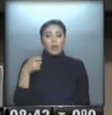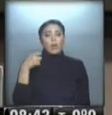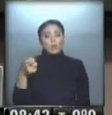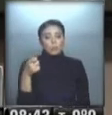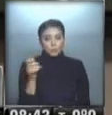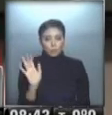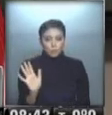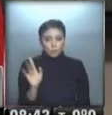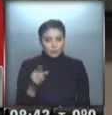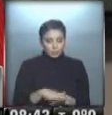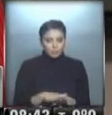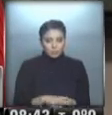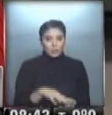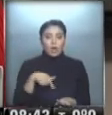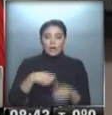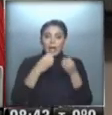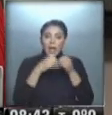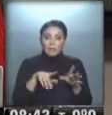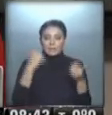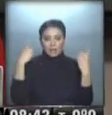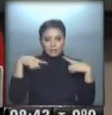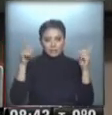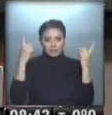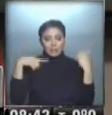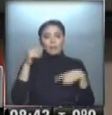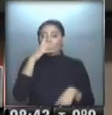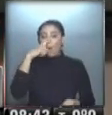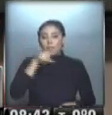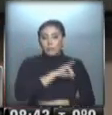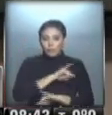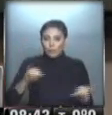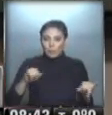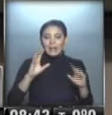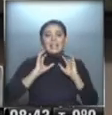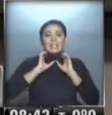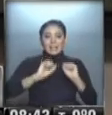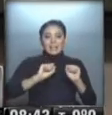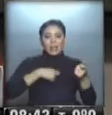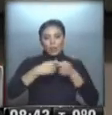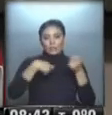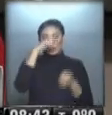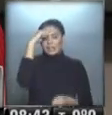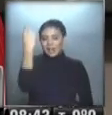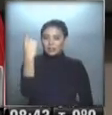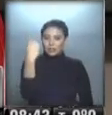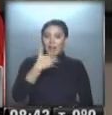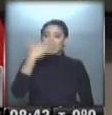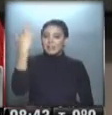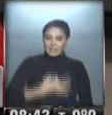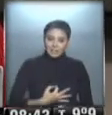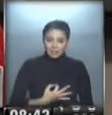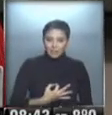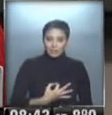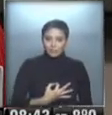causa estamos iniciando este trámite y la última noticia es que la secretaria de comercio de la nación ha resuelto que